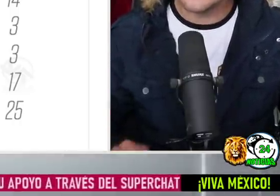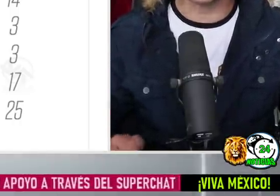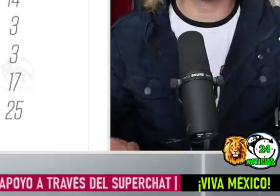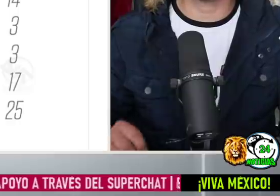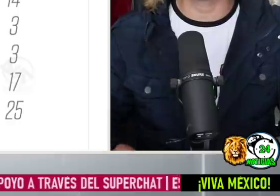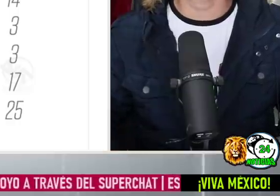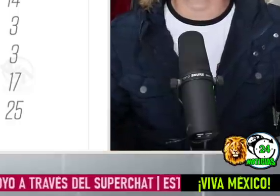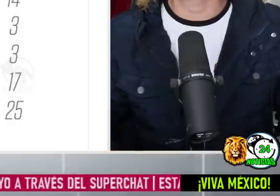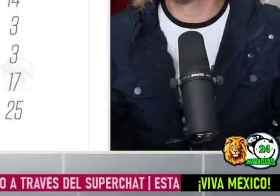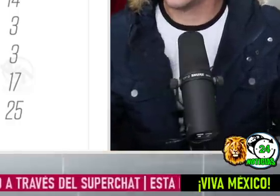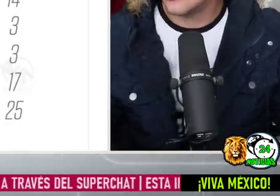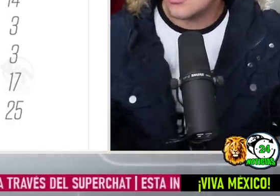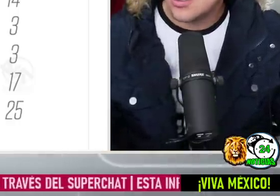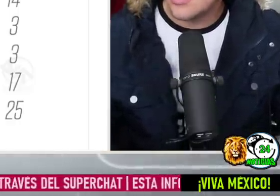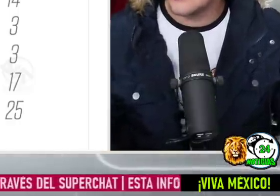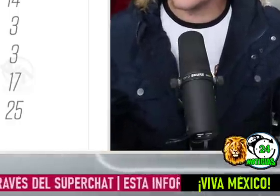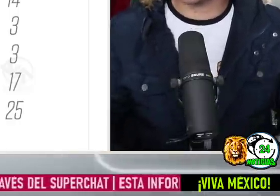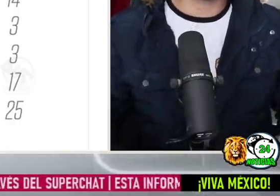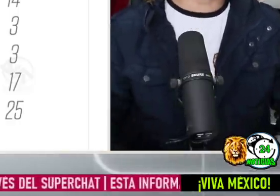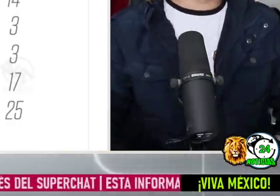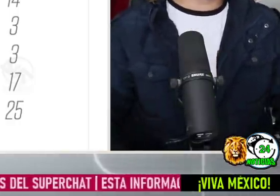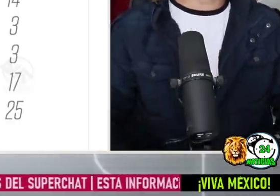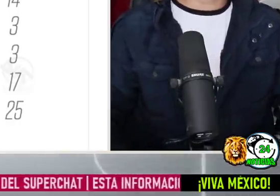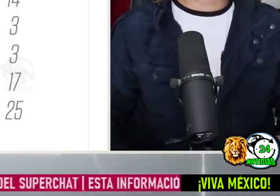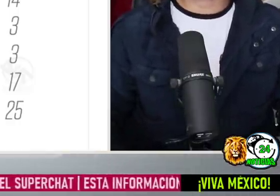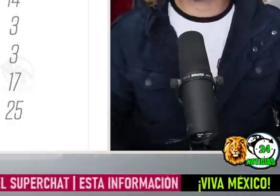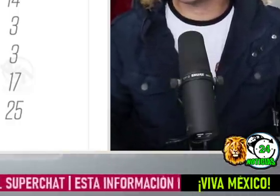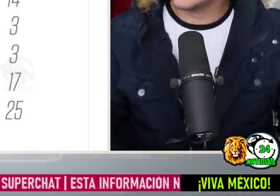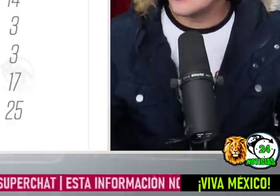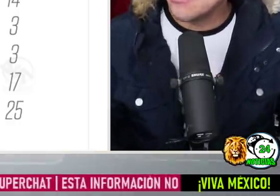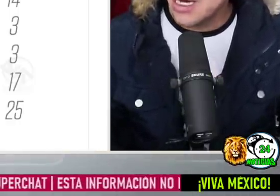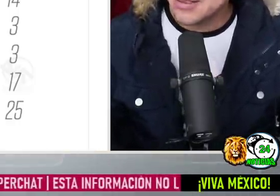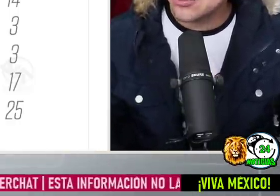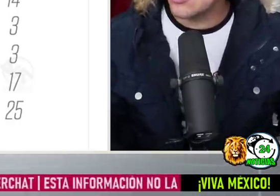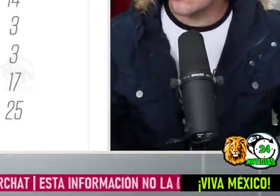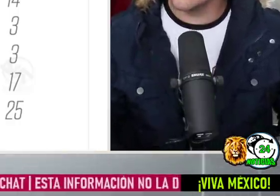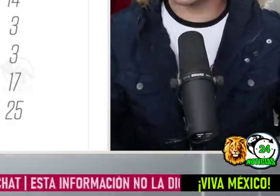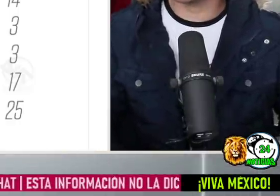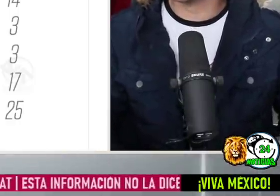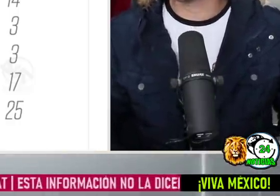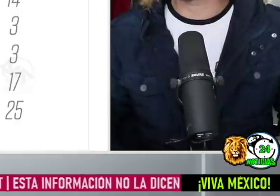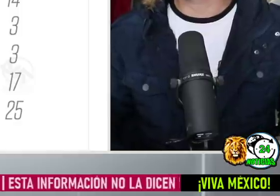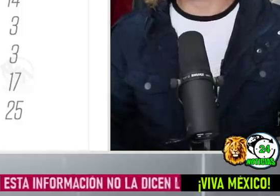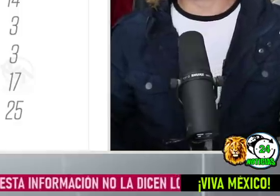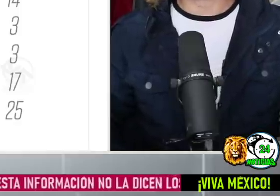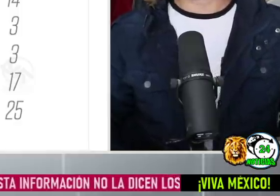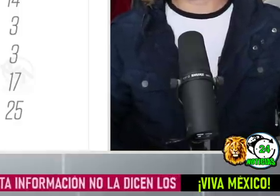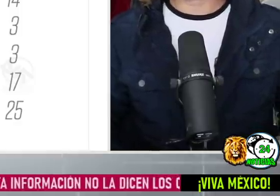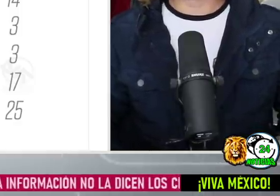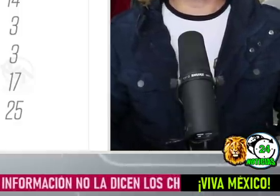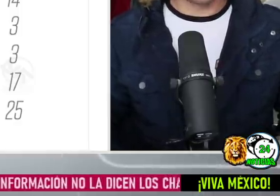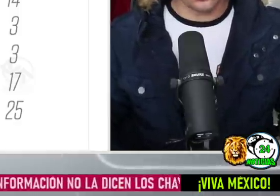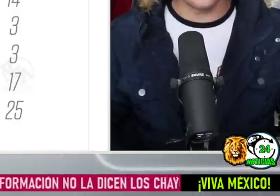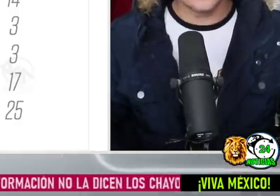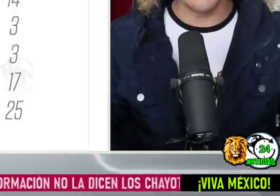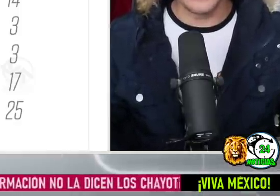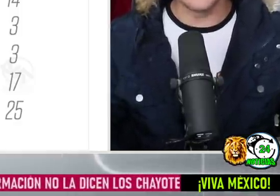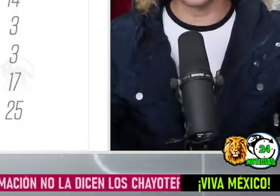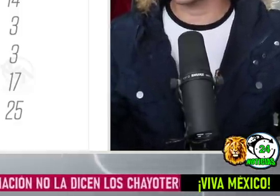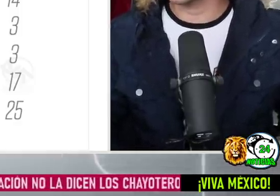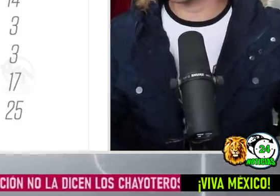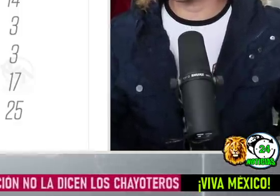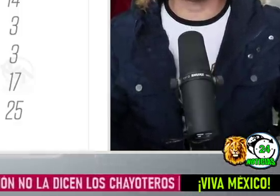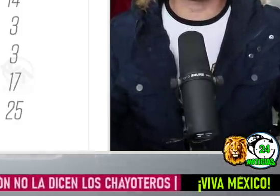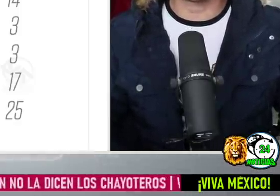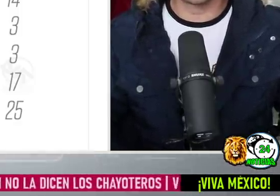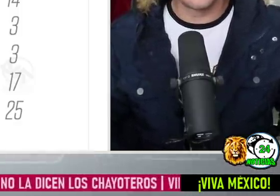Yo he visto incluso a compañeros, he visto incluso a conductores también